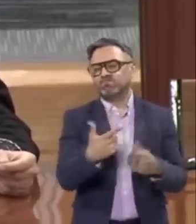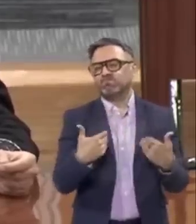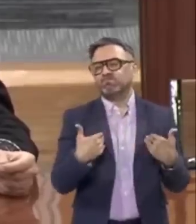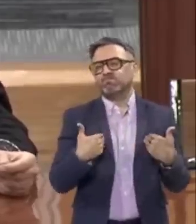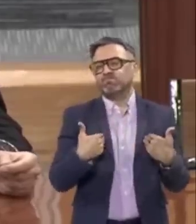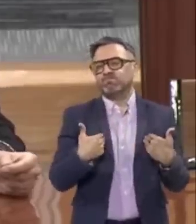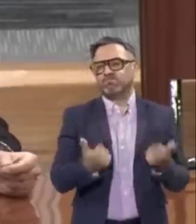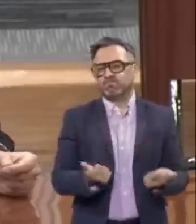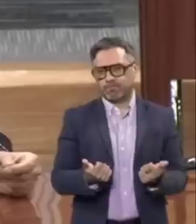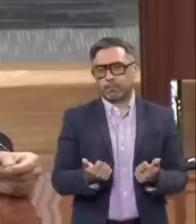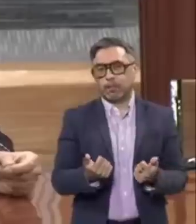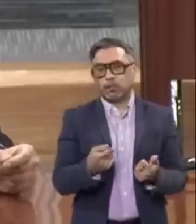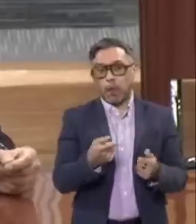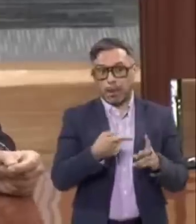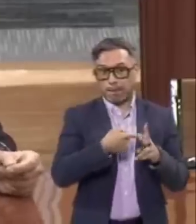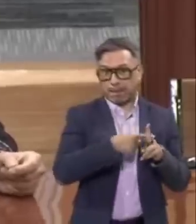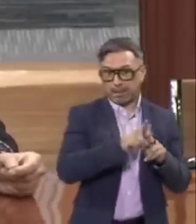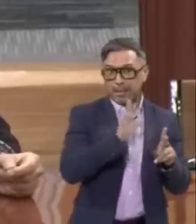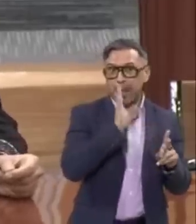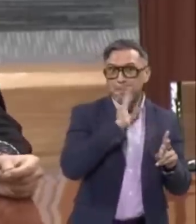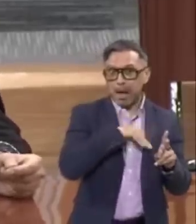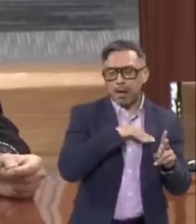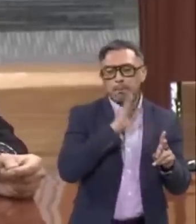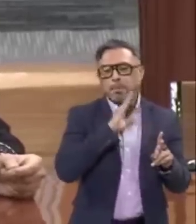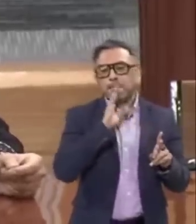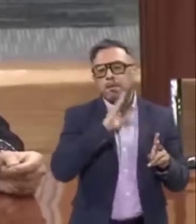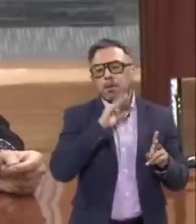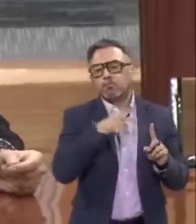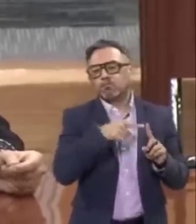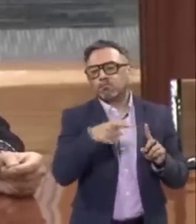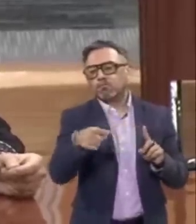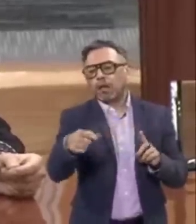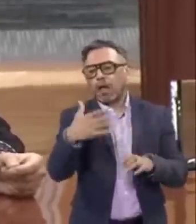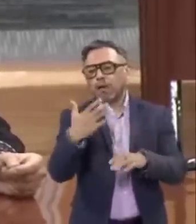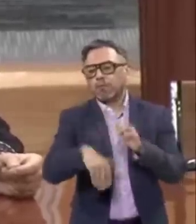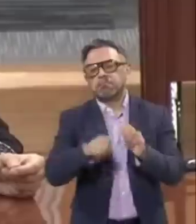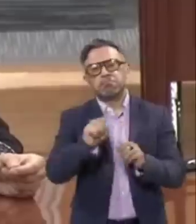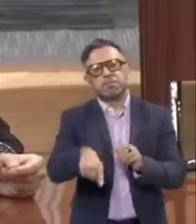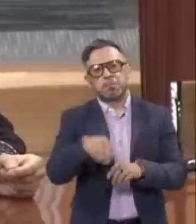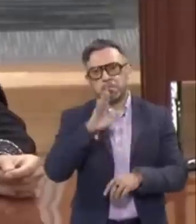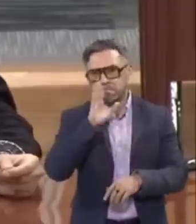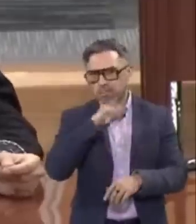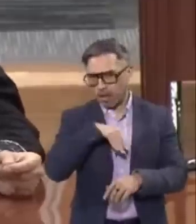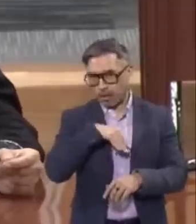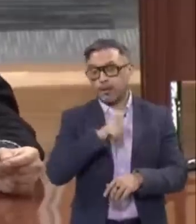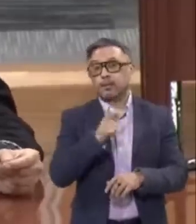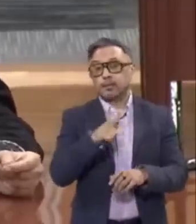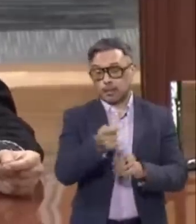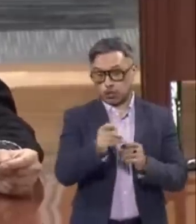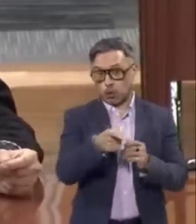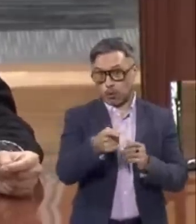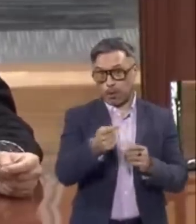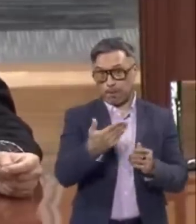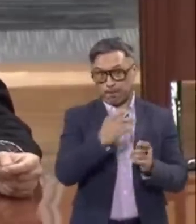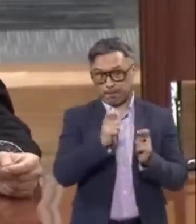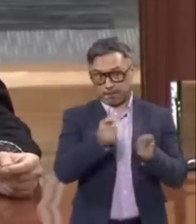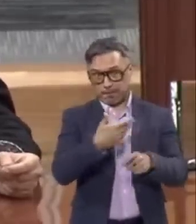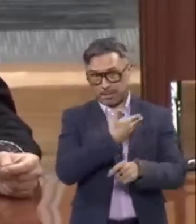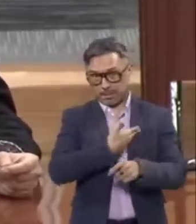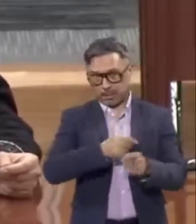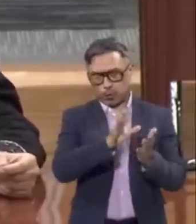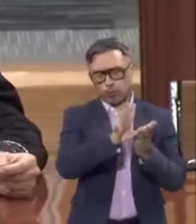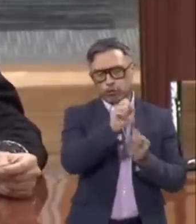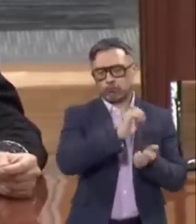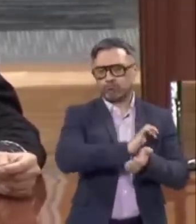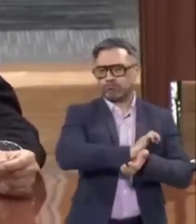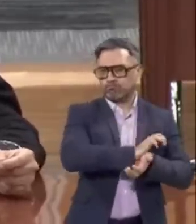mal termina. Y usted comenzó su presidencia pisoteando la Constitución. En el 2014 se